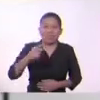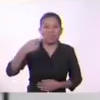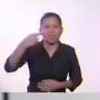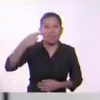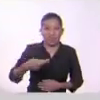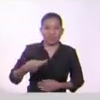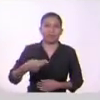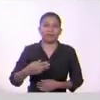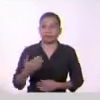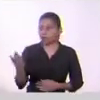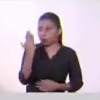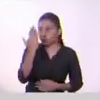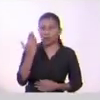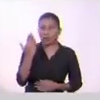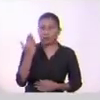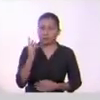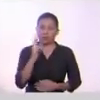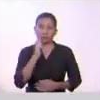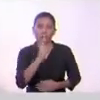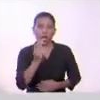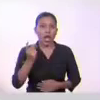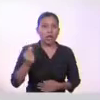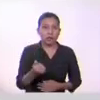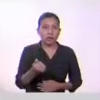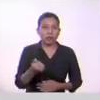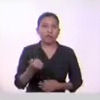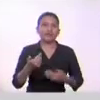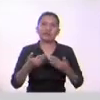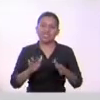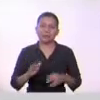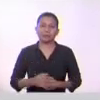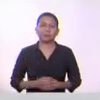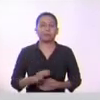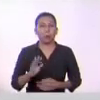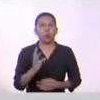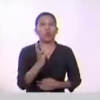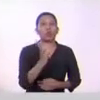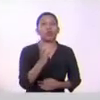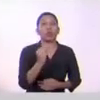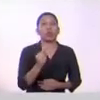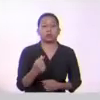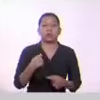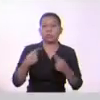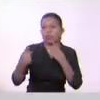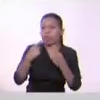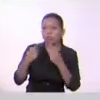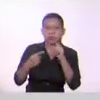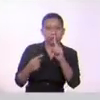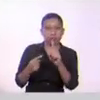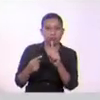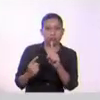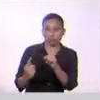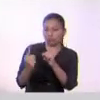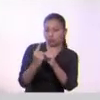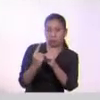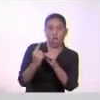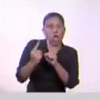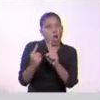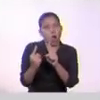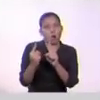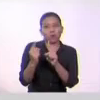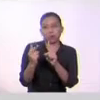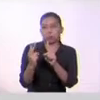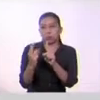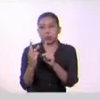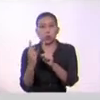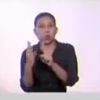personal. Por el número de entrevistados. La entrevista puede ser individual o colectiva. La